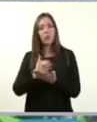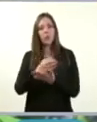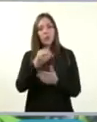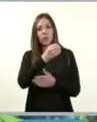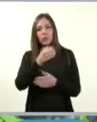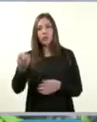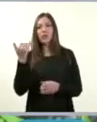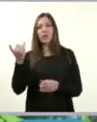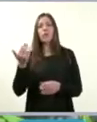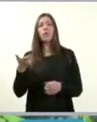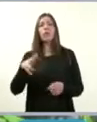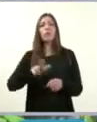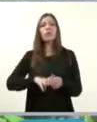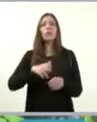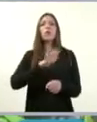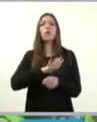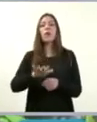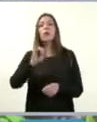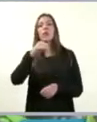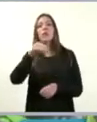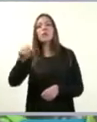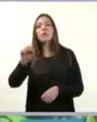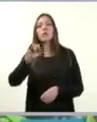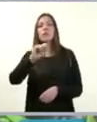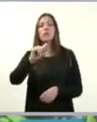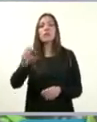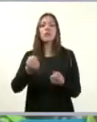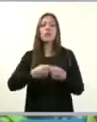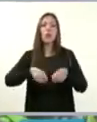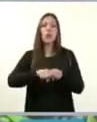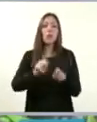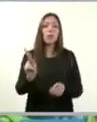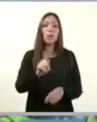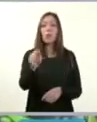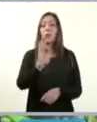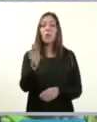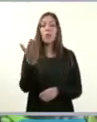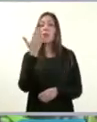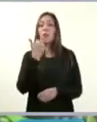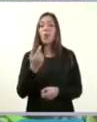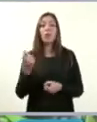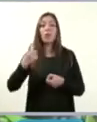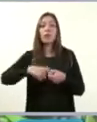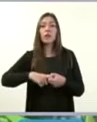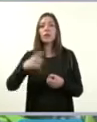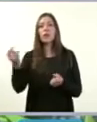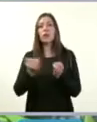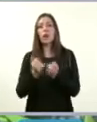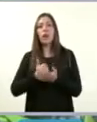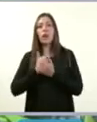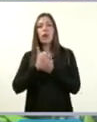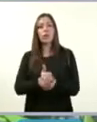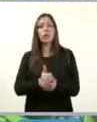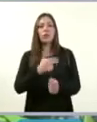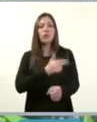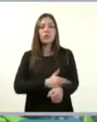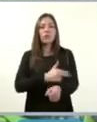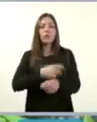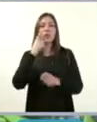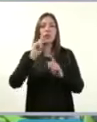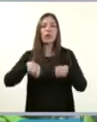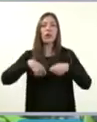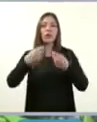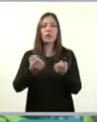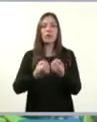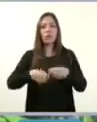su afiliación, ya sea ISSSTE, IMSS, Seguro Popular, o si no tienen ninguna afiliación, nosotros también los ayudamos a tener acceso al